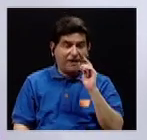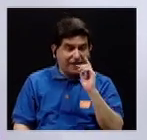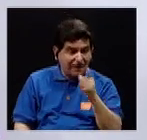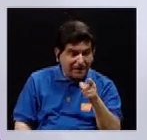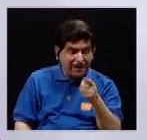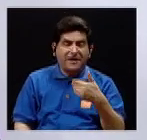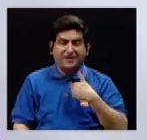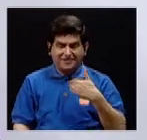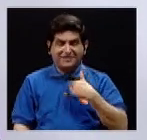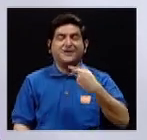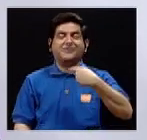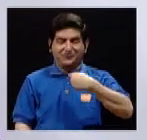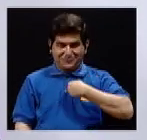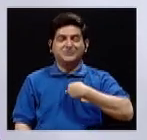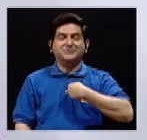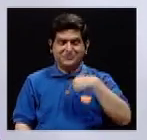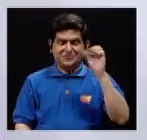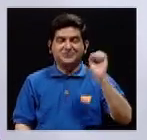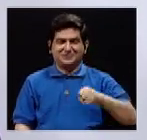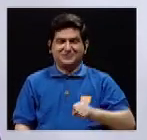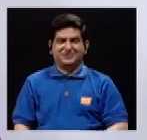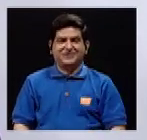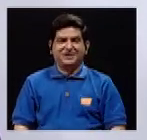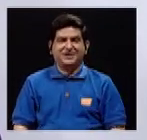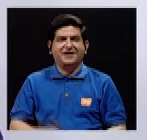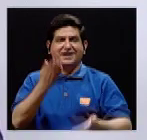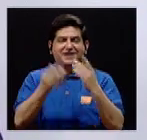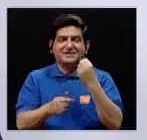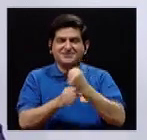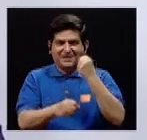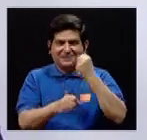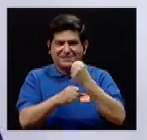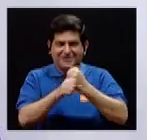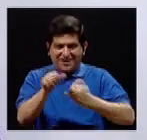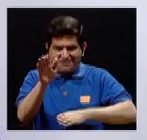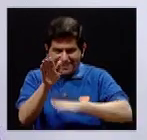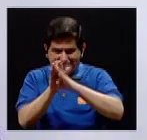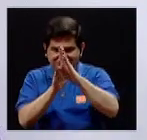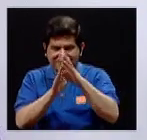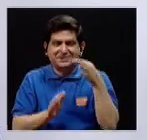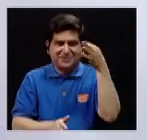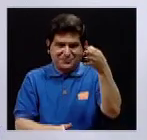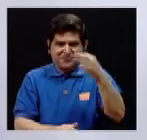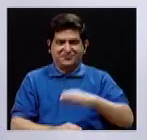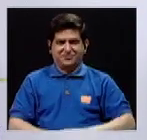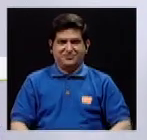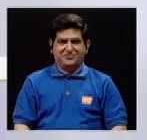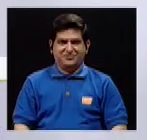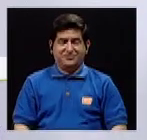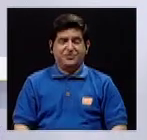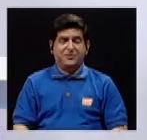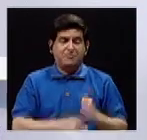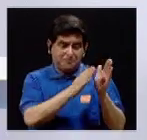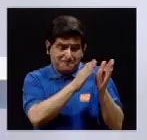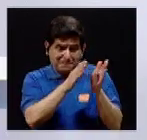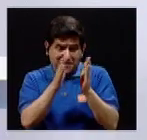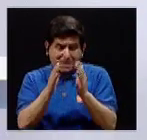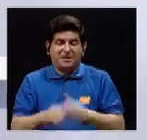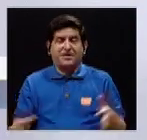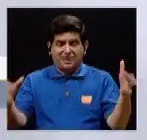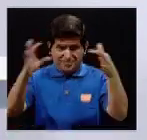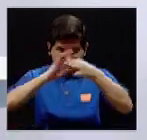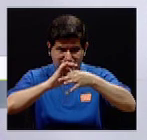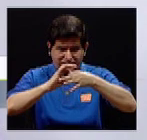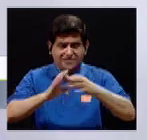ahí tengo yo un un digamos un trabajo por desarrollar e para dar formación